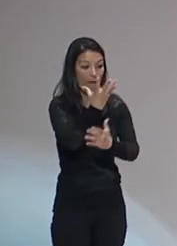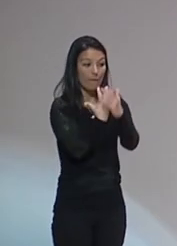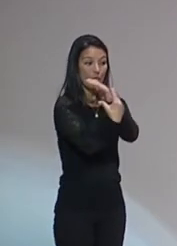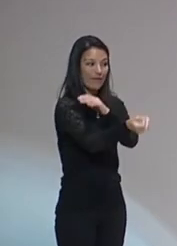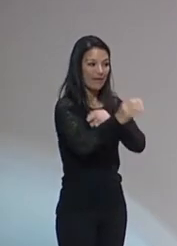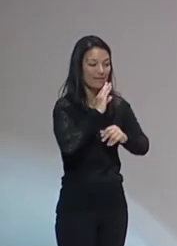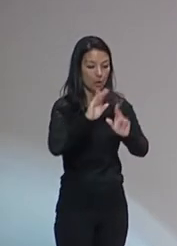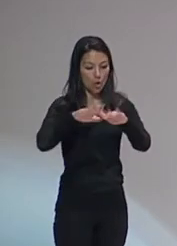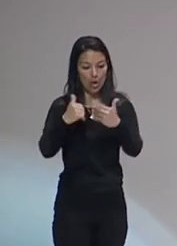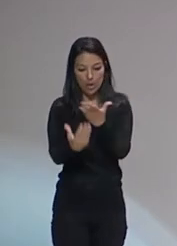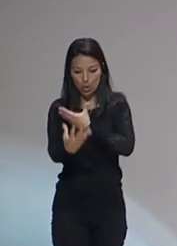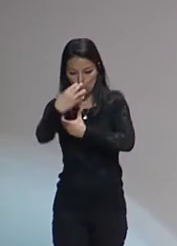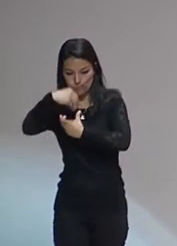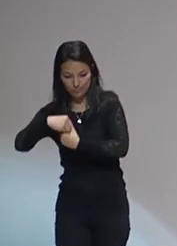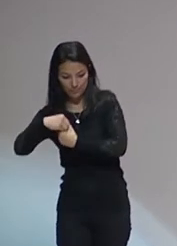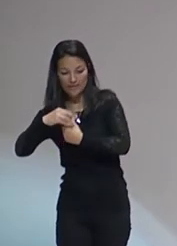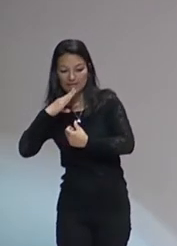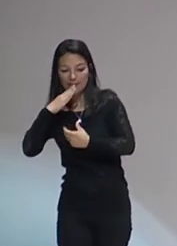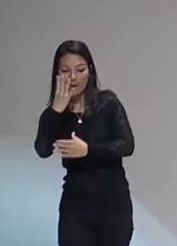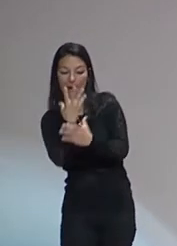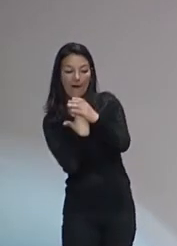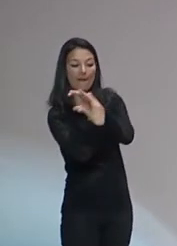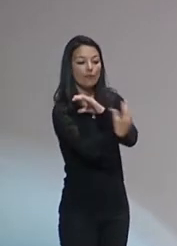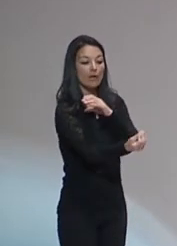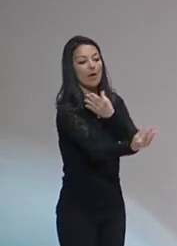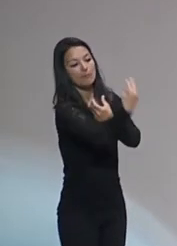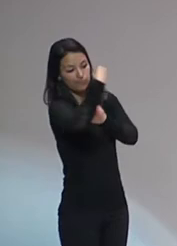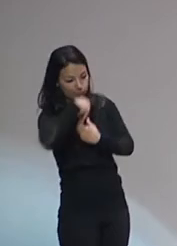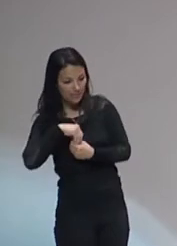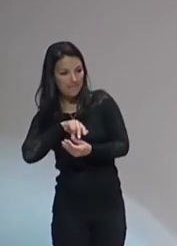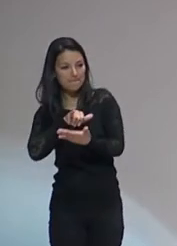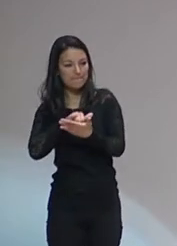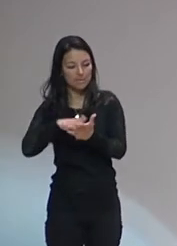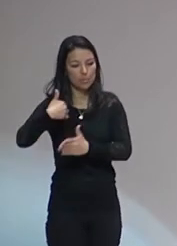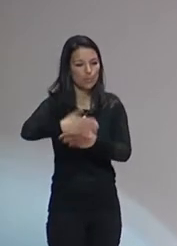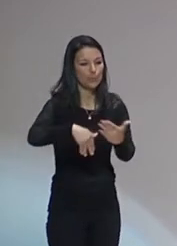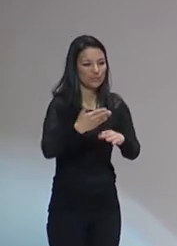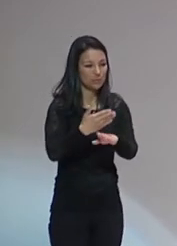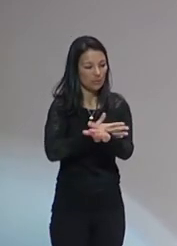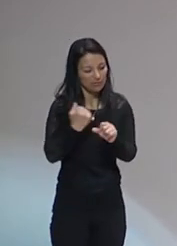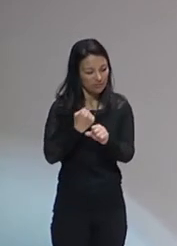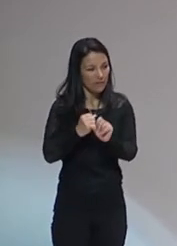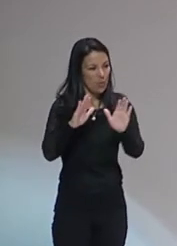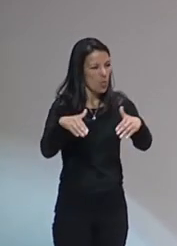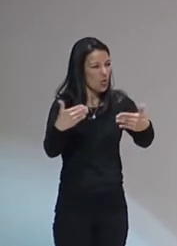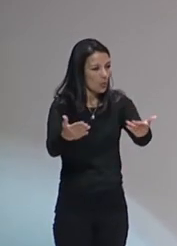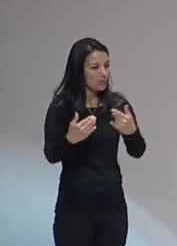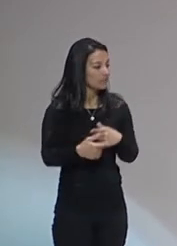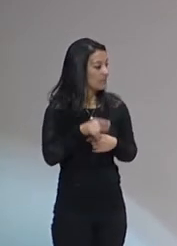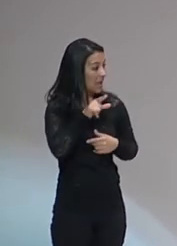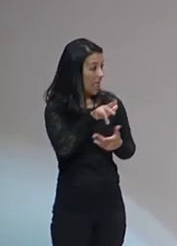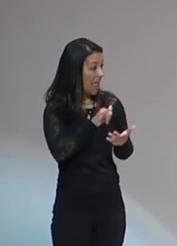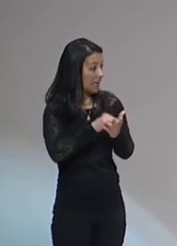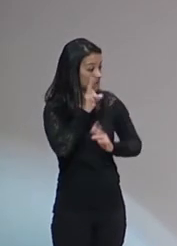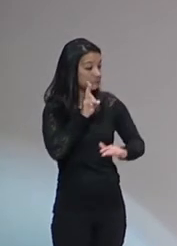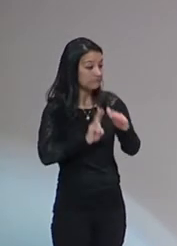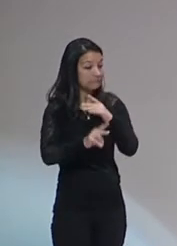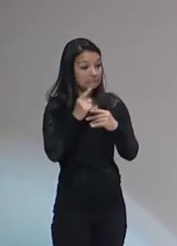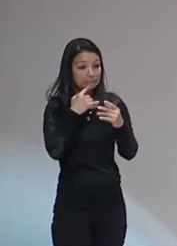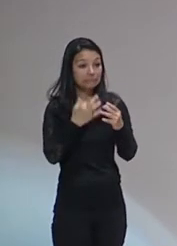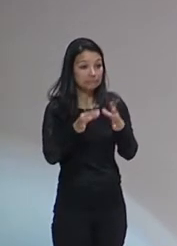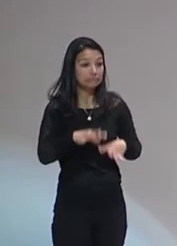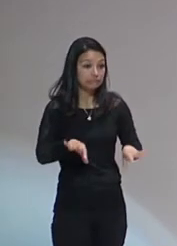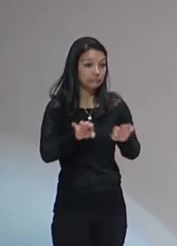del colegio, entre comillas, dentro de los procesos que ustedes han estado trabajando? Eso me parece una visión, digamos, más relacional importante